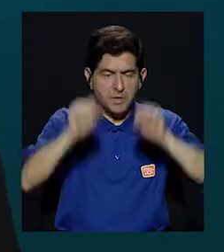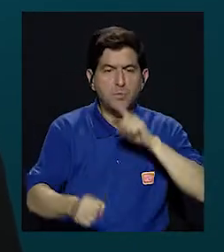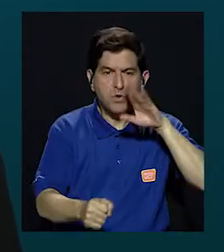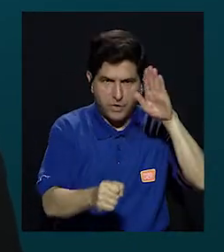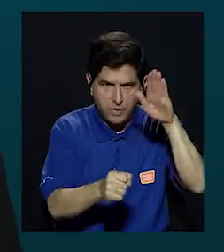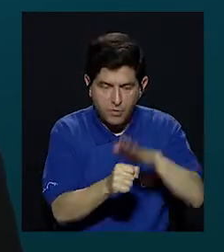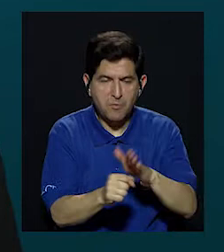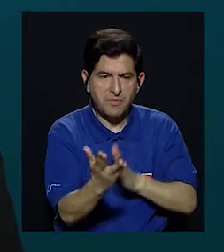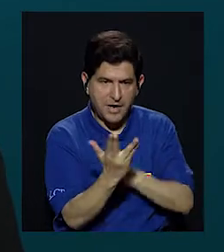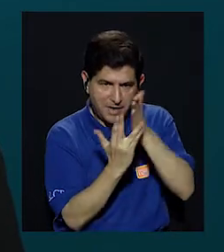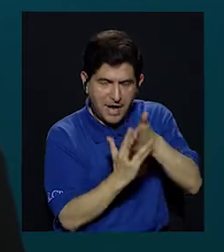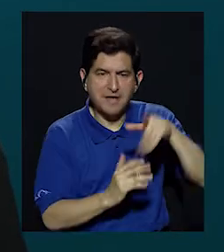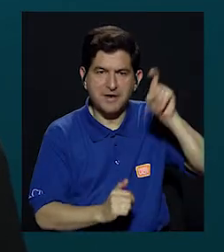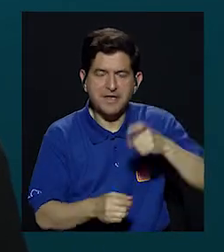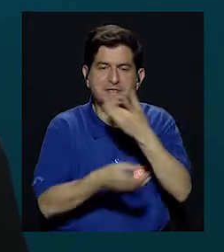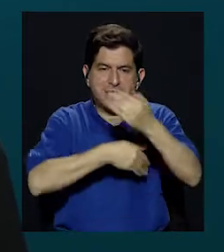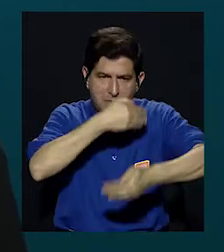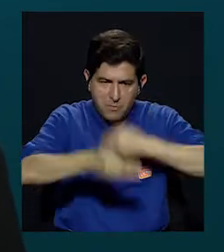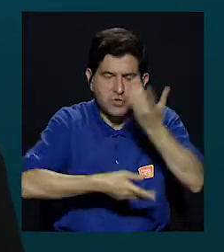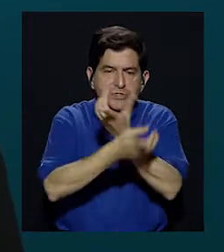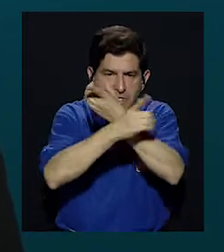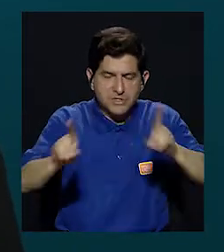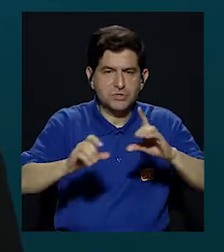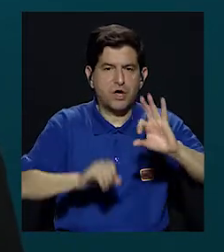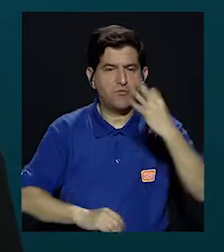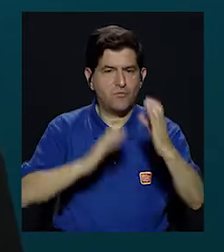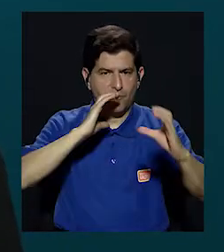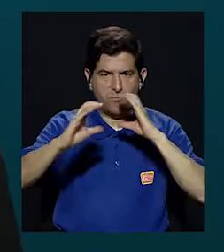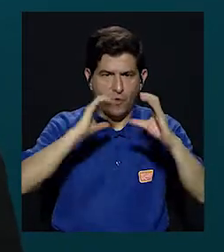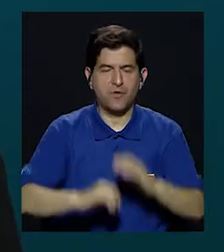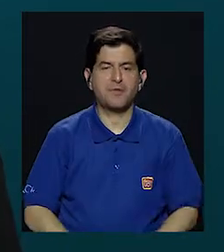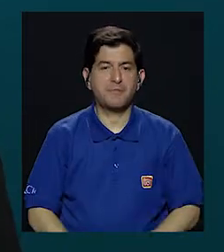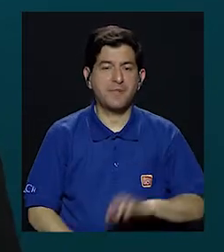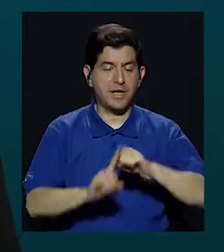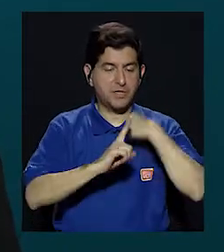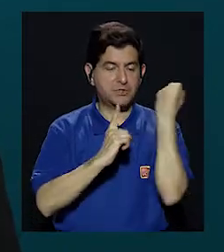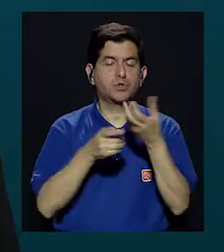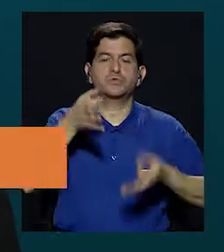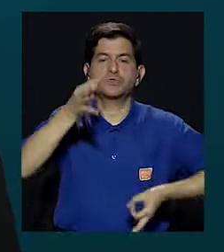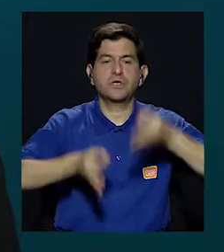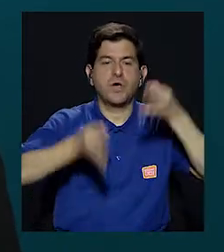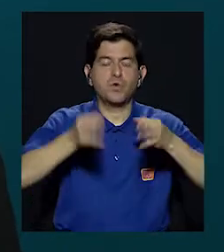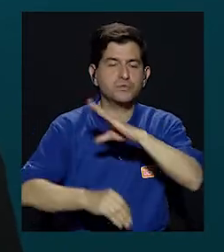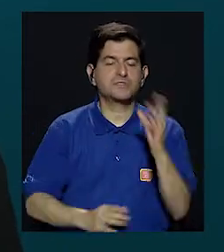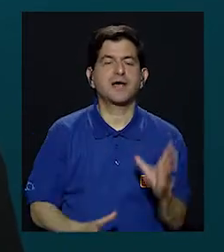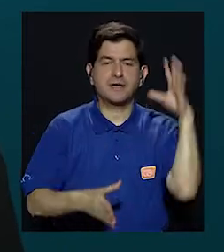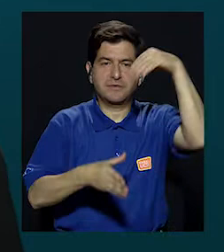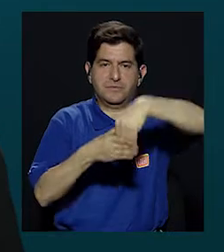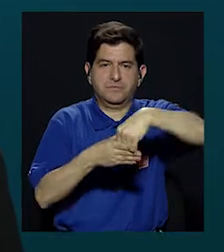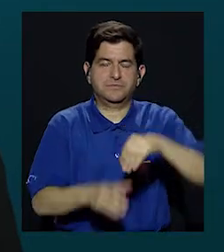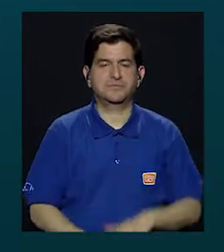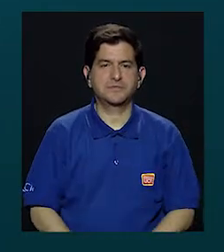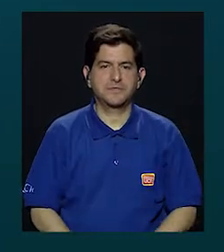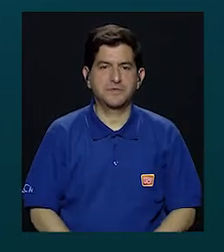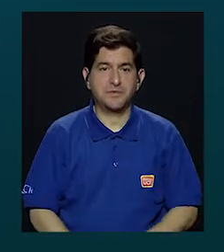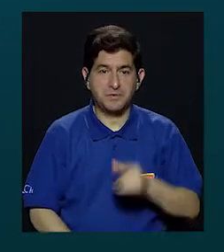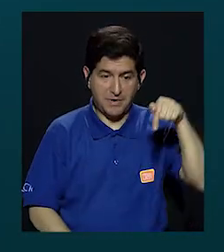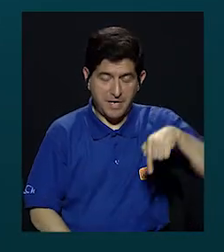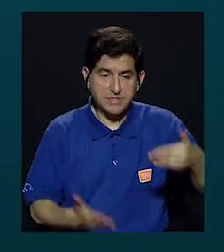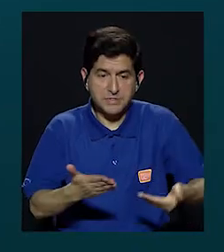para alcanzar por medio de esta necesaria democratización de los medios de comunicación una sociedad más justa e inclusiva